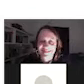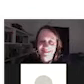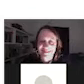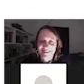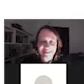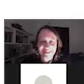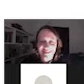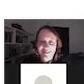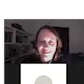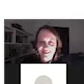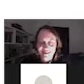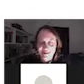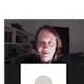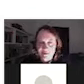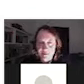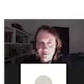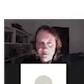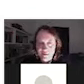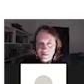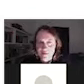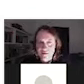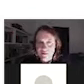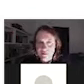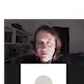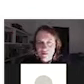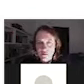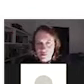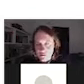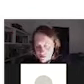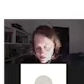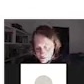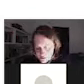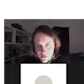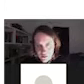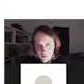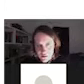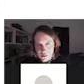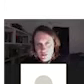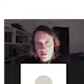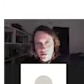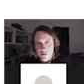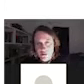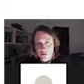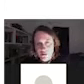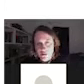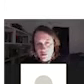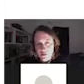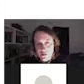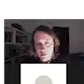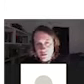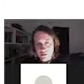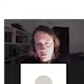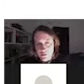canción pues sale después de que nos dimos cuenta que era una experiencia común entre